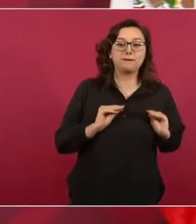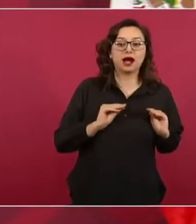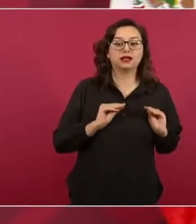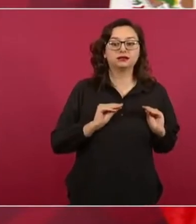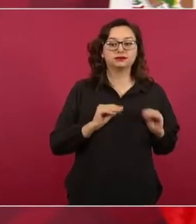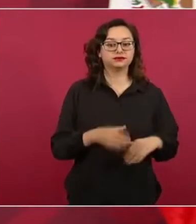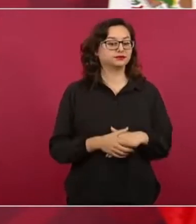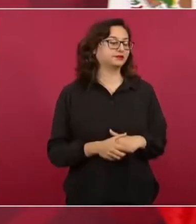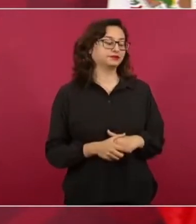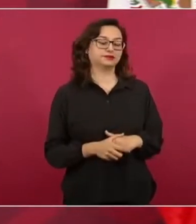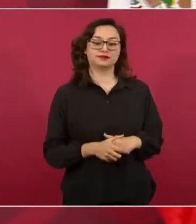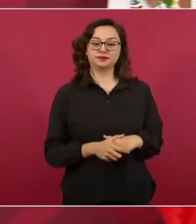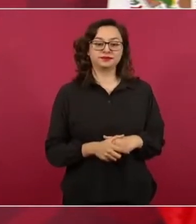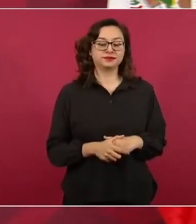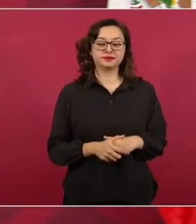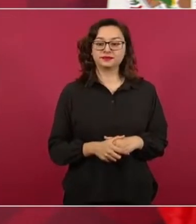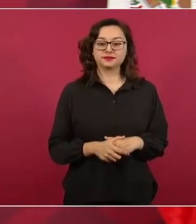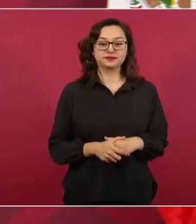como vasallos,